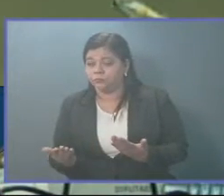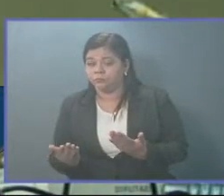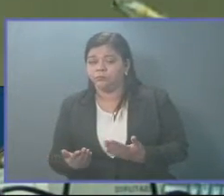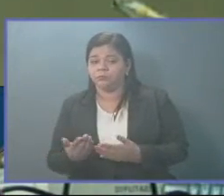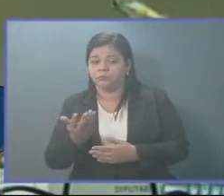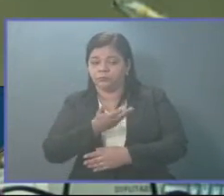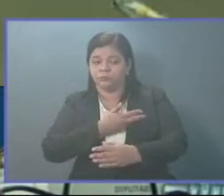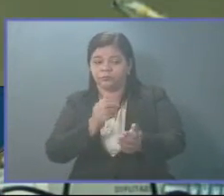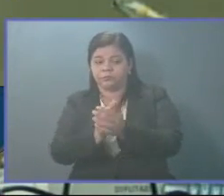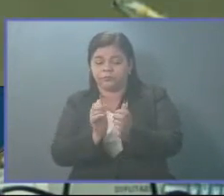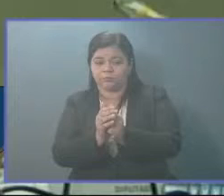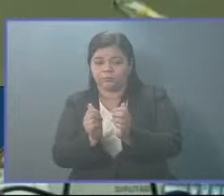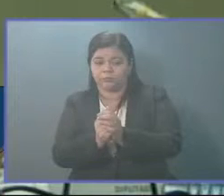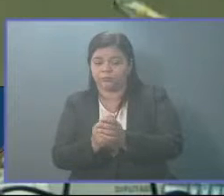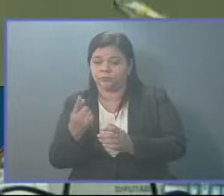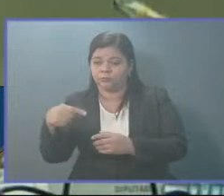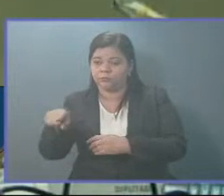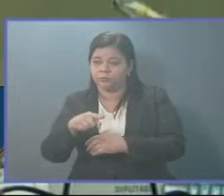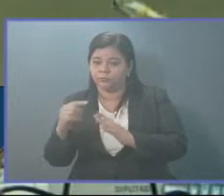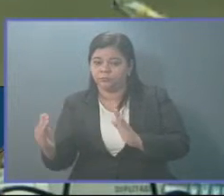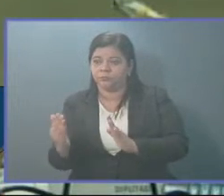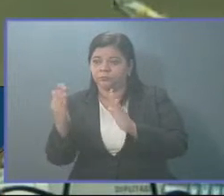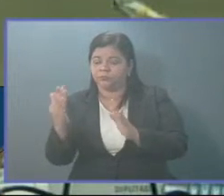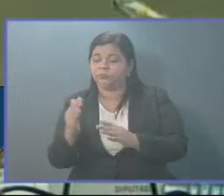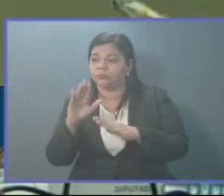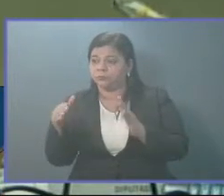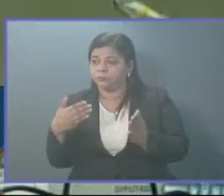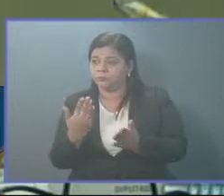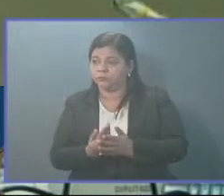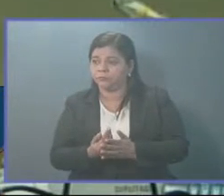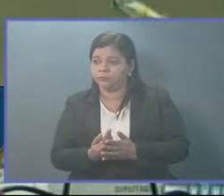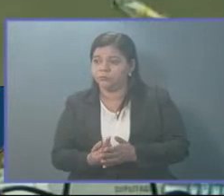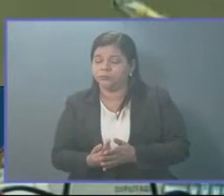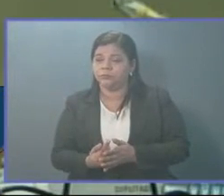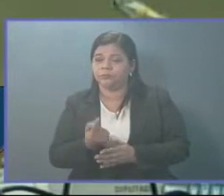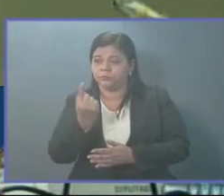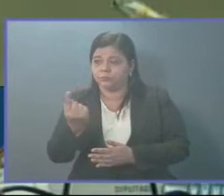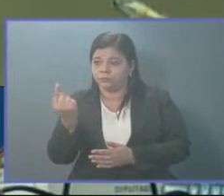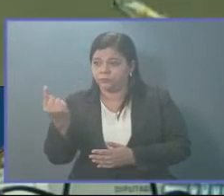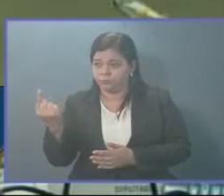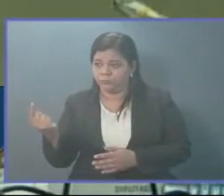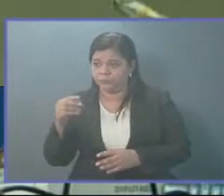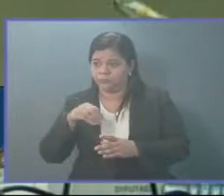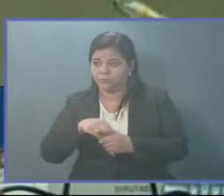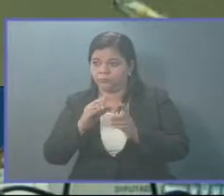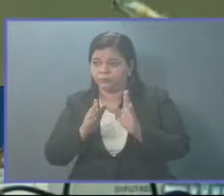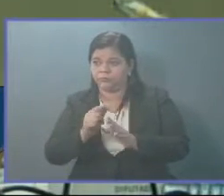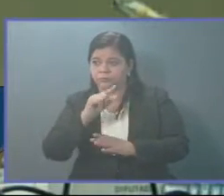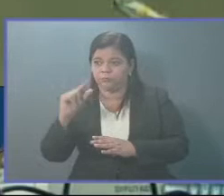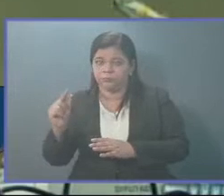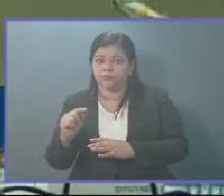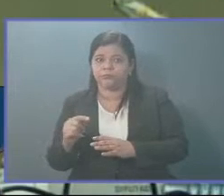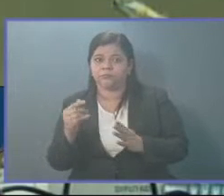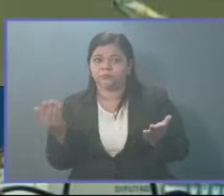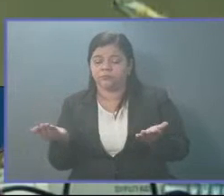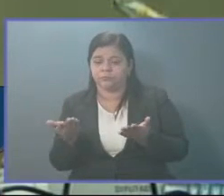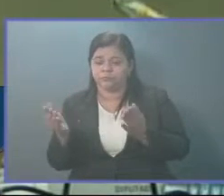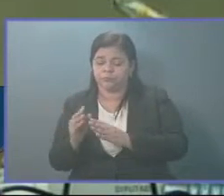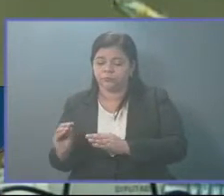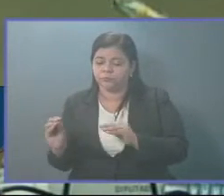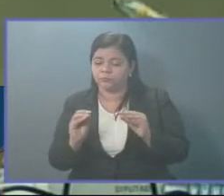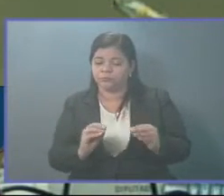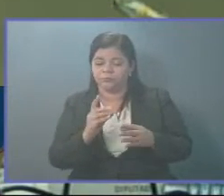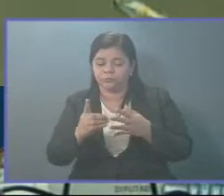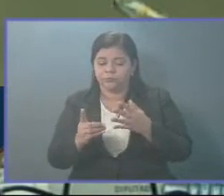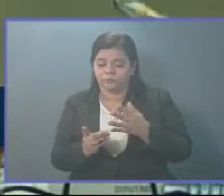la problemática que enfrentan son que los pagadores institucionales, al aplicar el